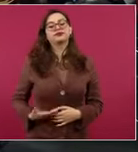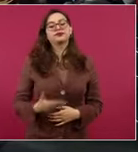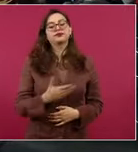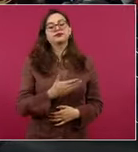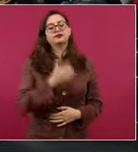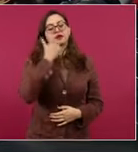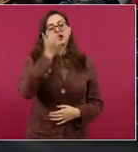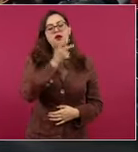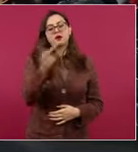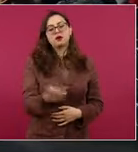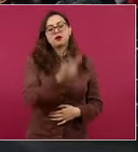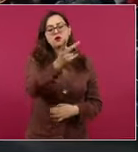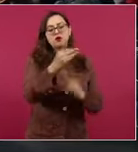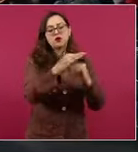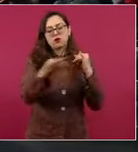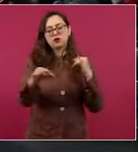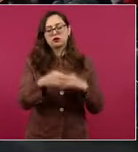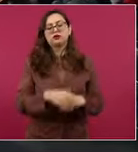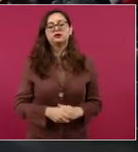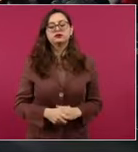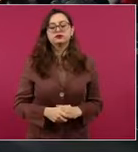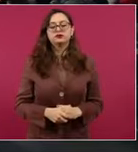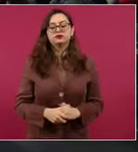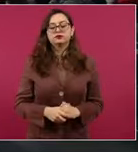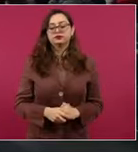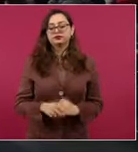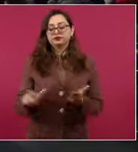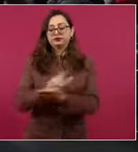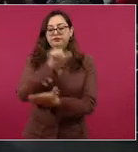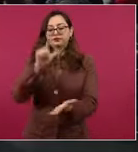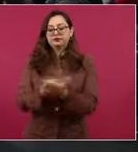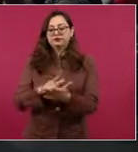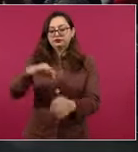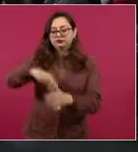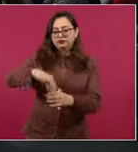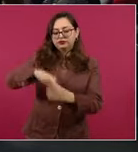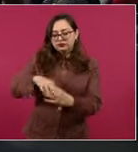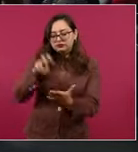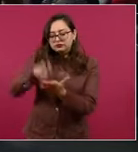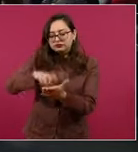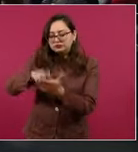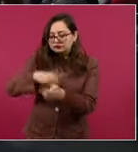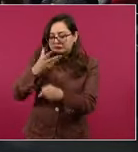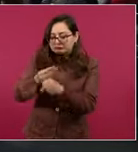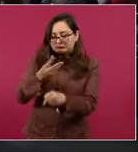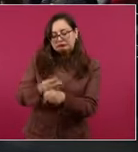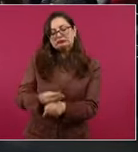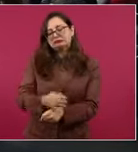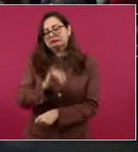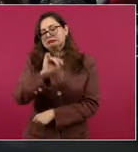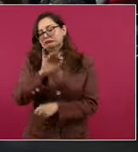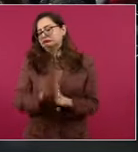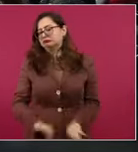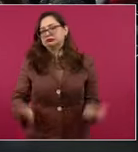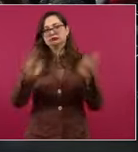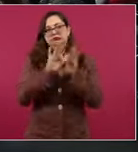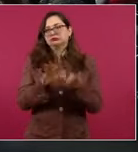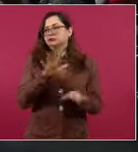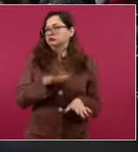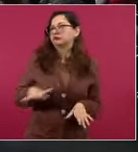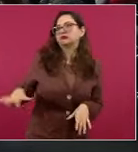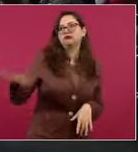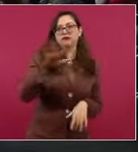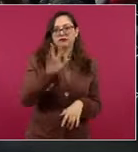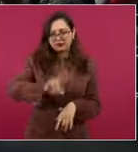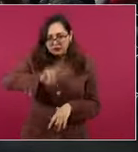este contexto de la reforma electoral de este Plan B, que es muy necesario para consolidar la democracia en nuestro país, para